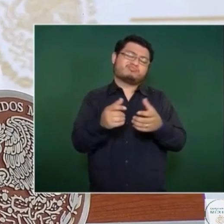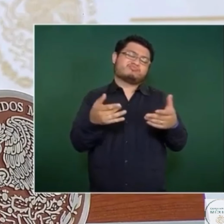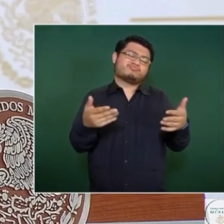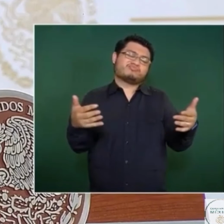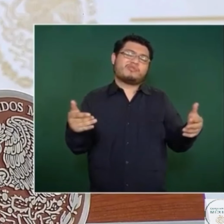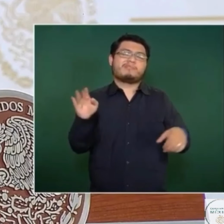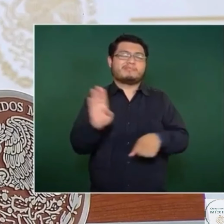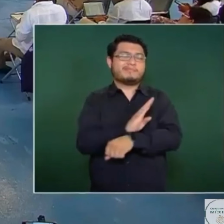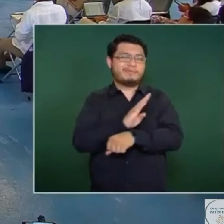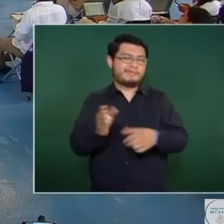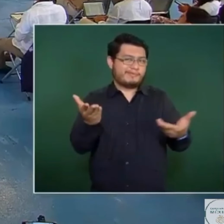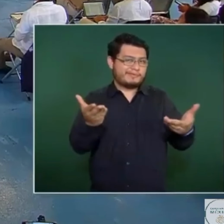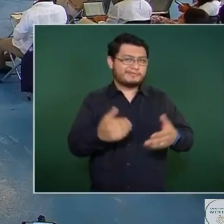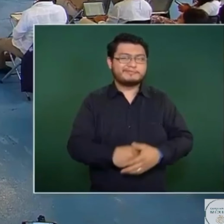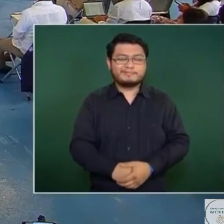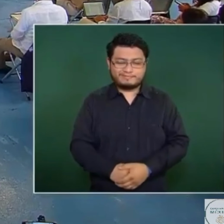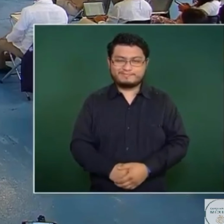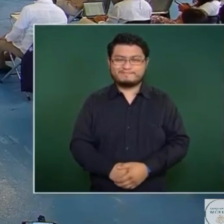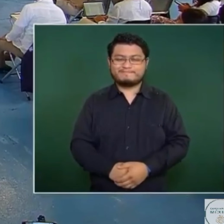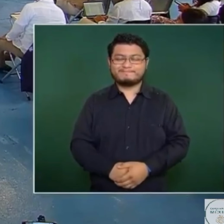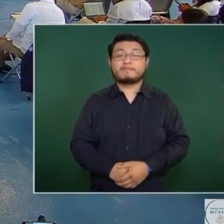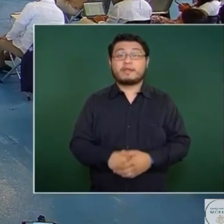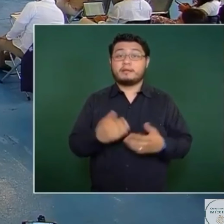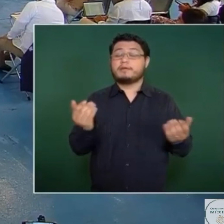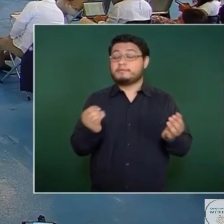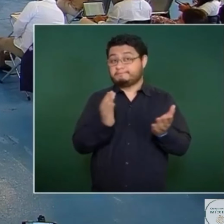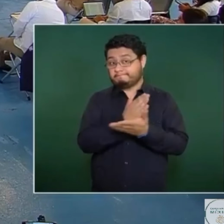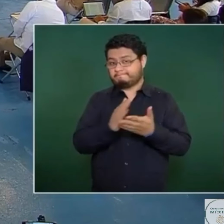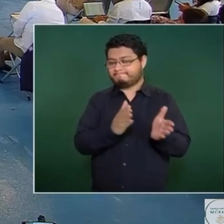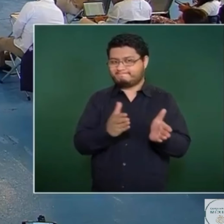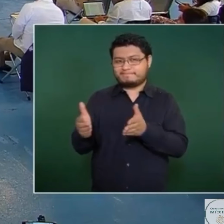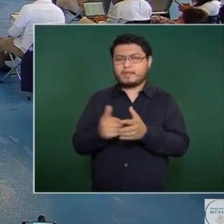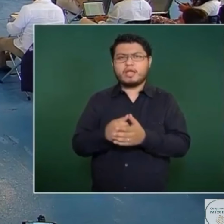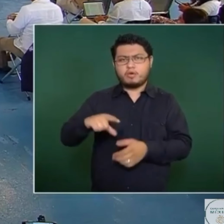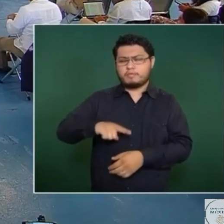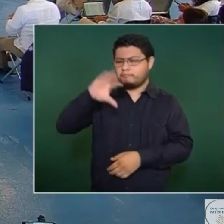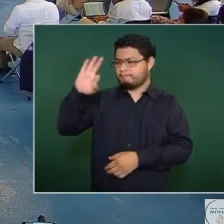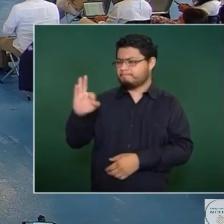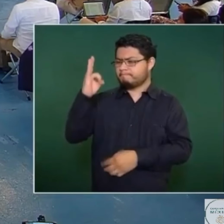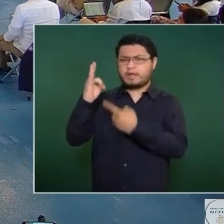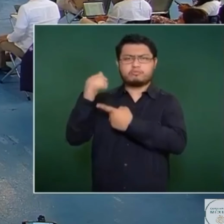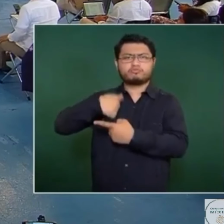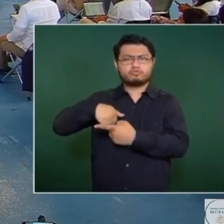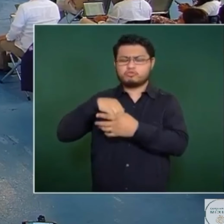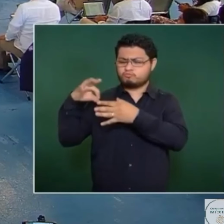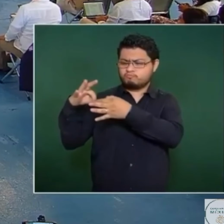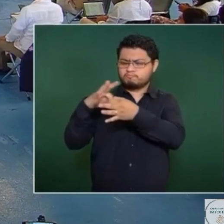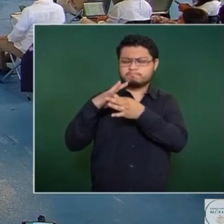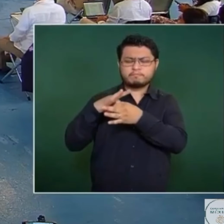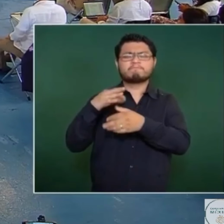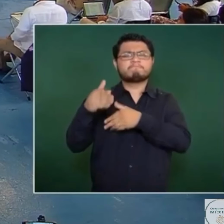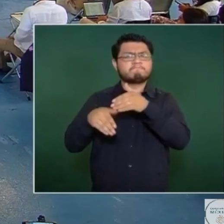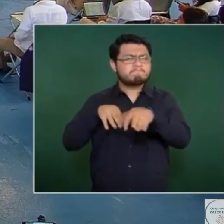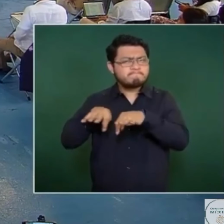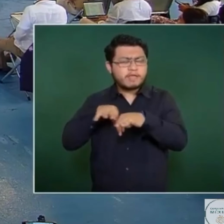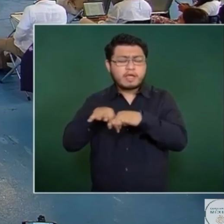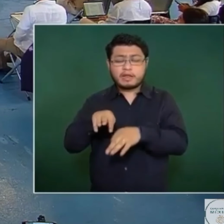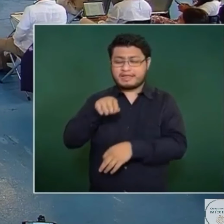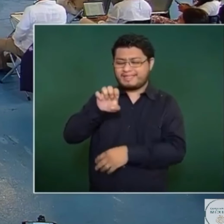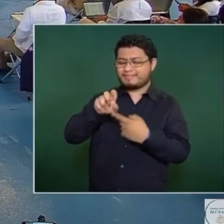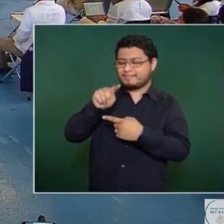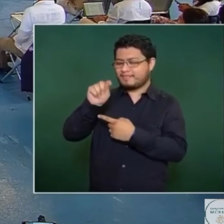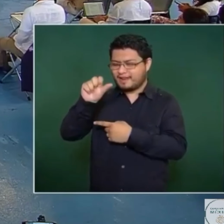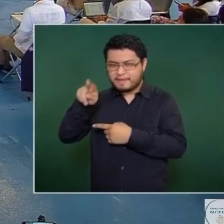favor. Comentarles que también con el gobierno federal estamos trabajando en el proyecto del YETRAM. El YETRAM es